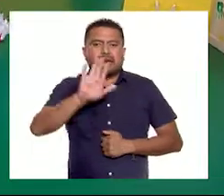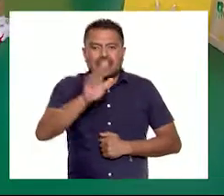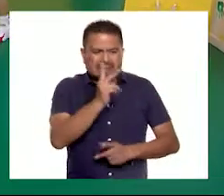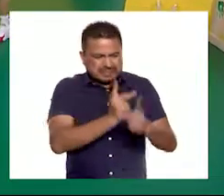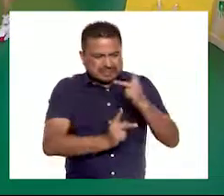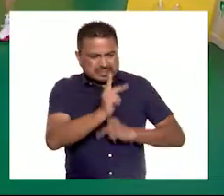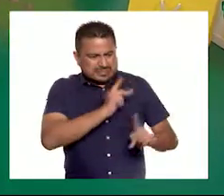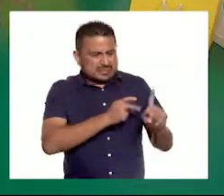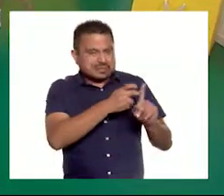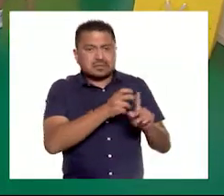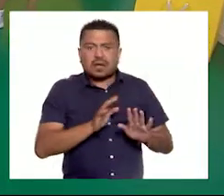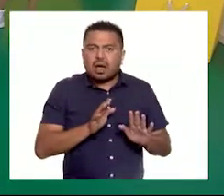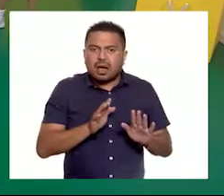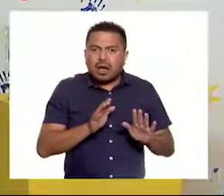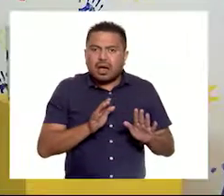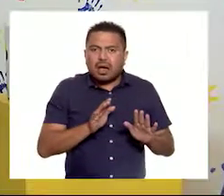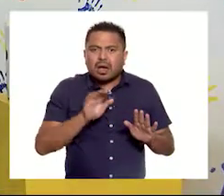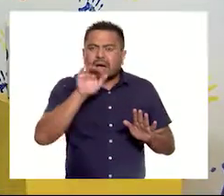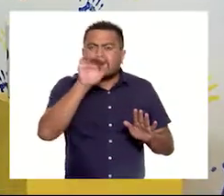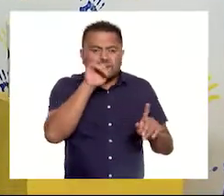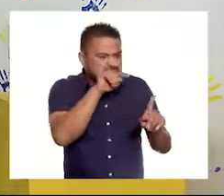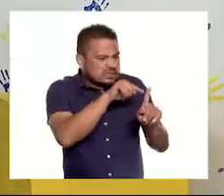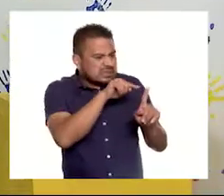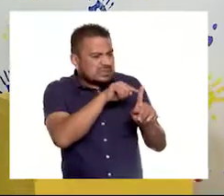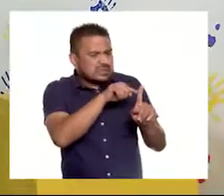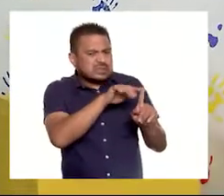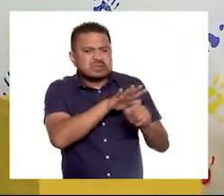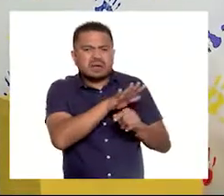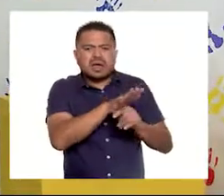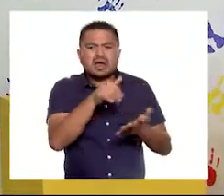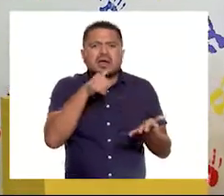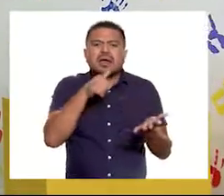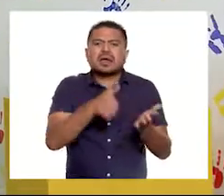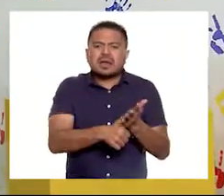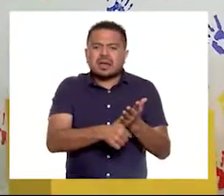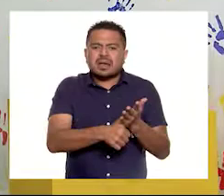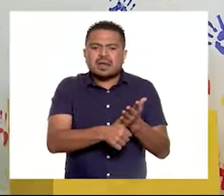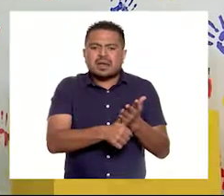Préstame esta. Sí, adelante. ¡Oh, mira! Esta es una carta